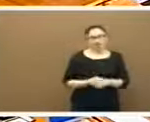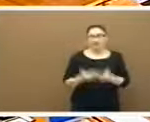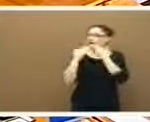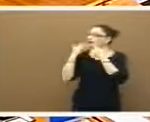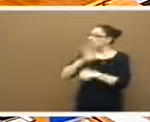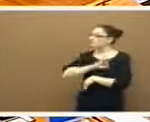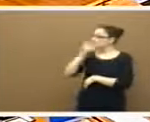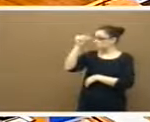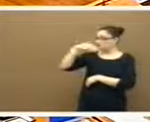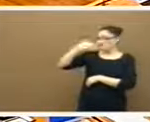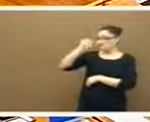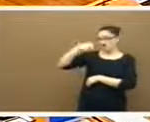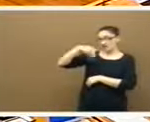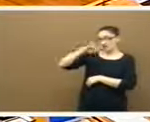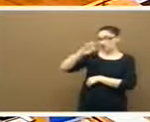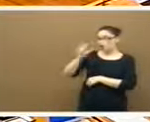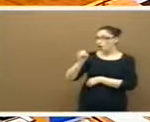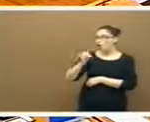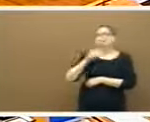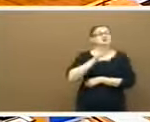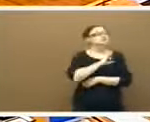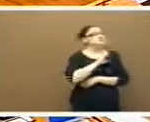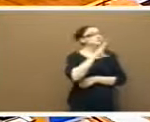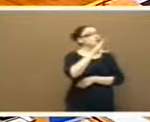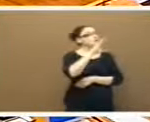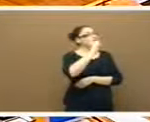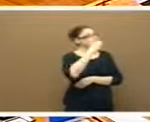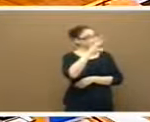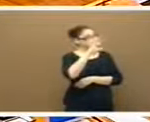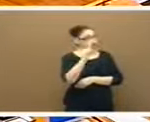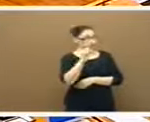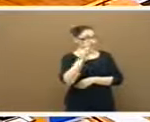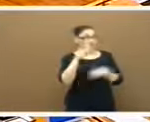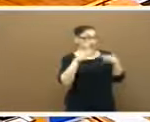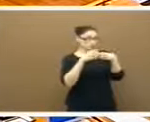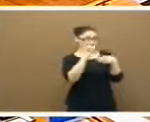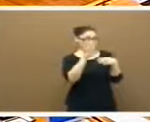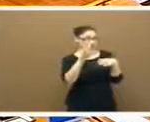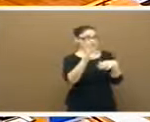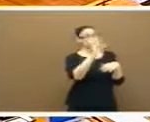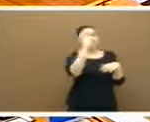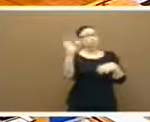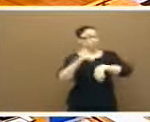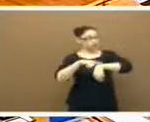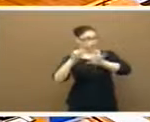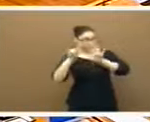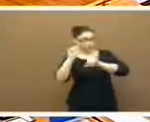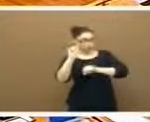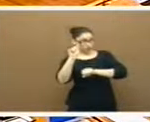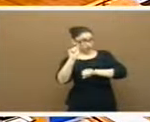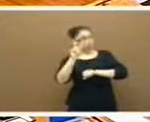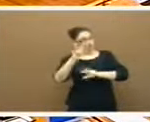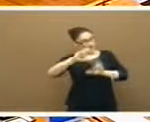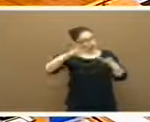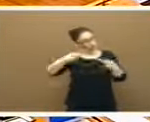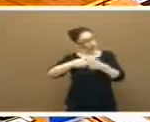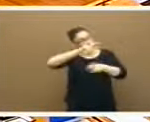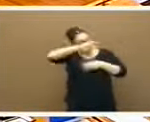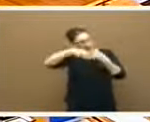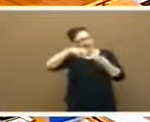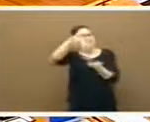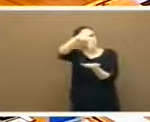Beneito. Señor Casco, por el Grupo Parlamentario Izquierda Unida Verdesíes, tiene un turno de 6 minutos sobre este conjunto de enmiendas. Desde el